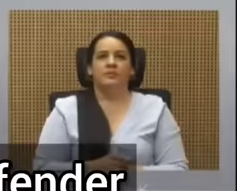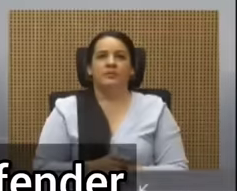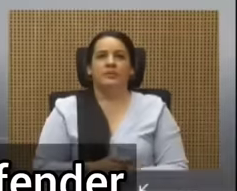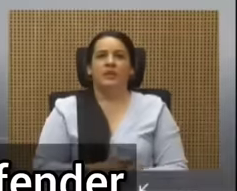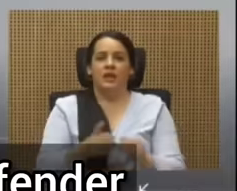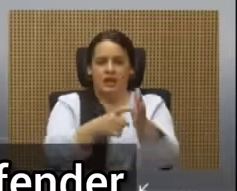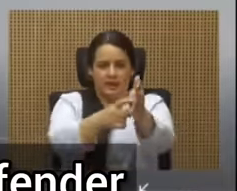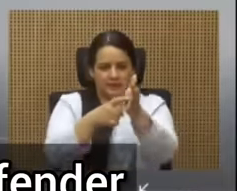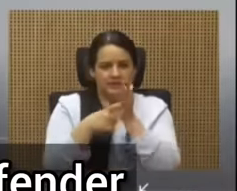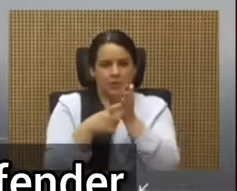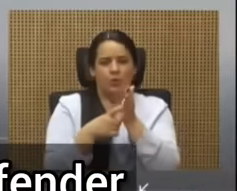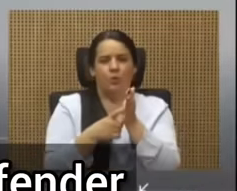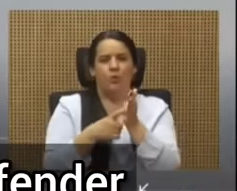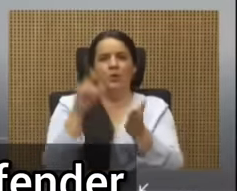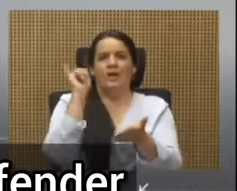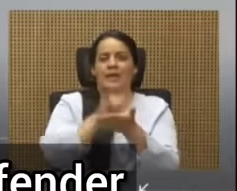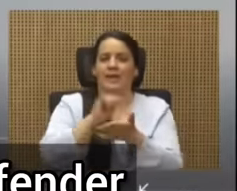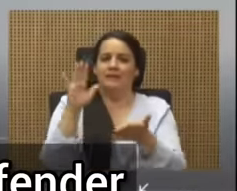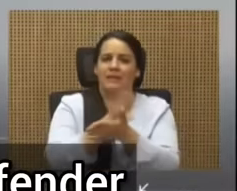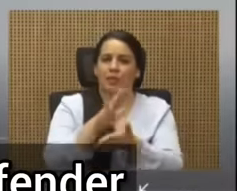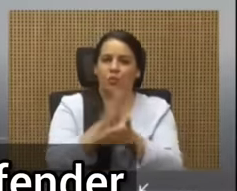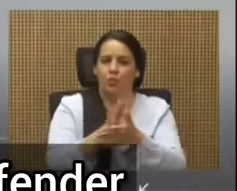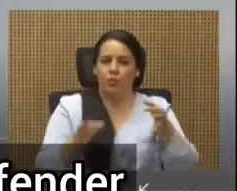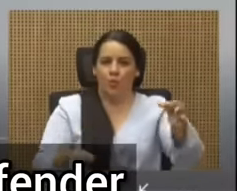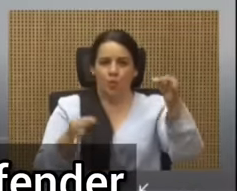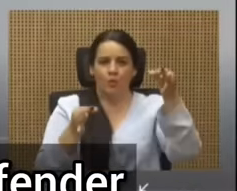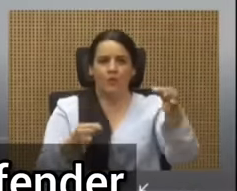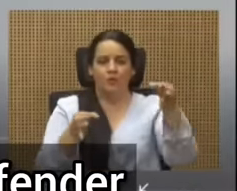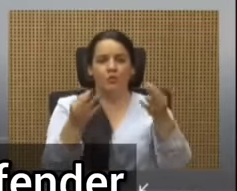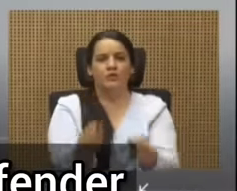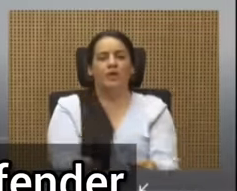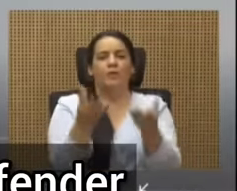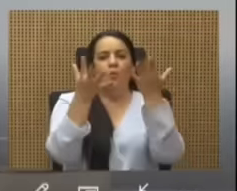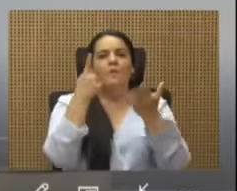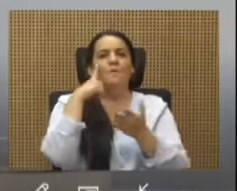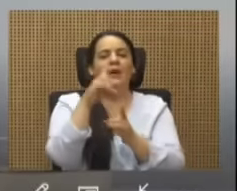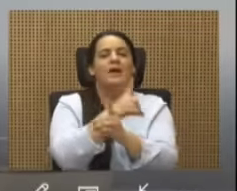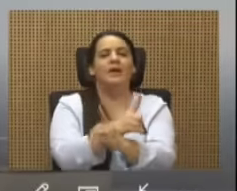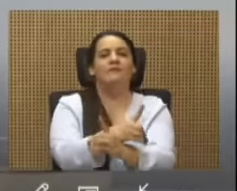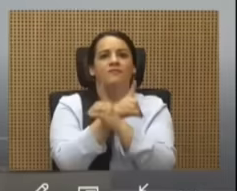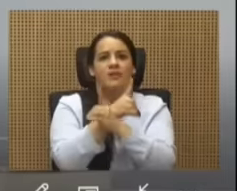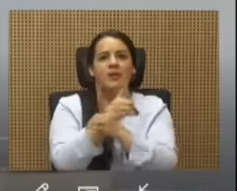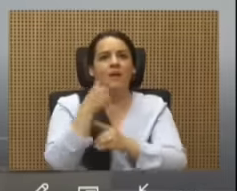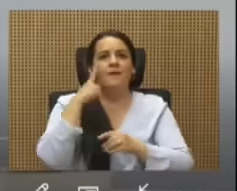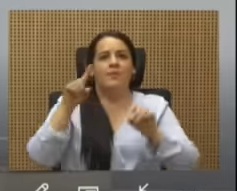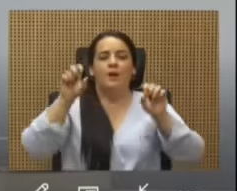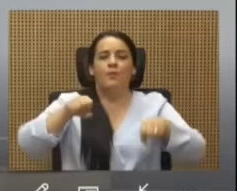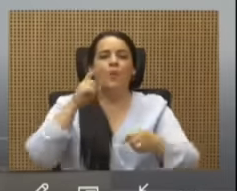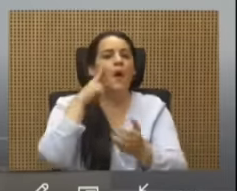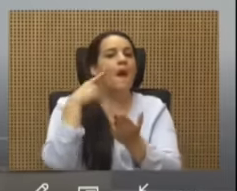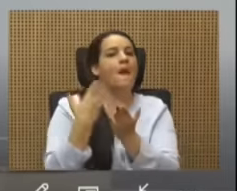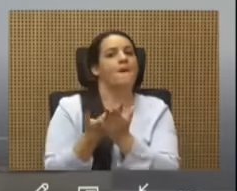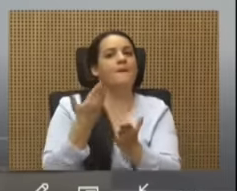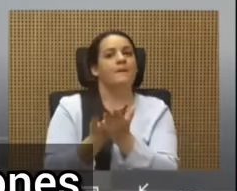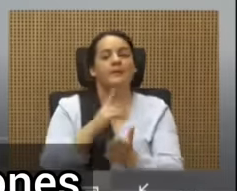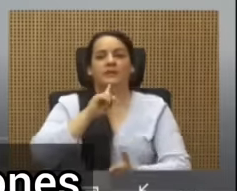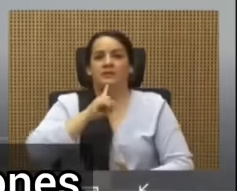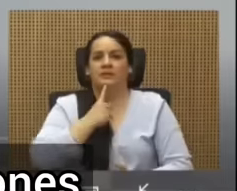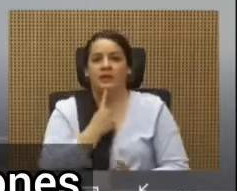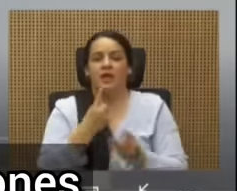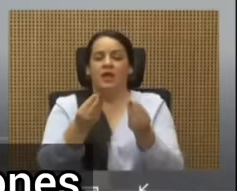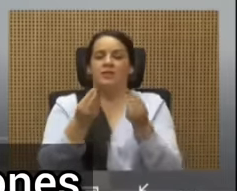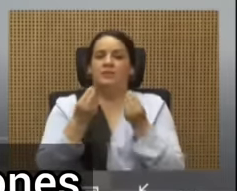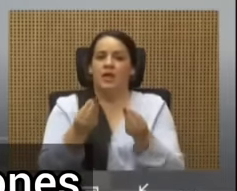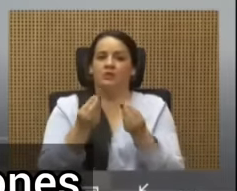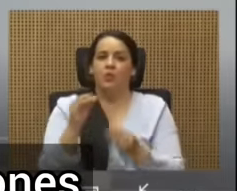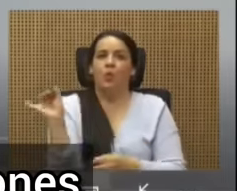Exijo que ese documento sea público para defender, para poder verificar su seriedad, tanto